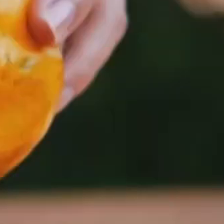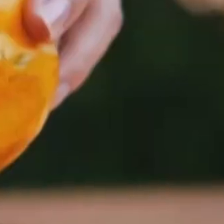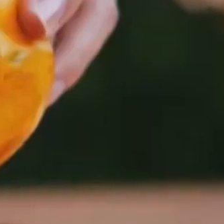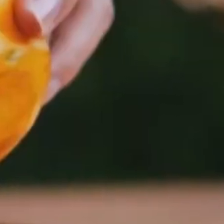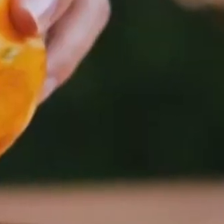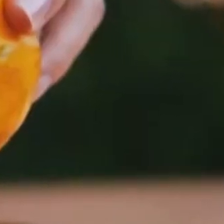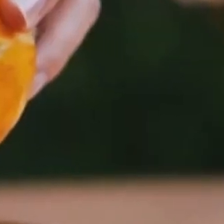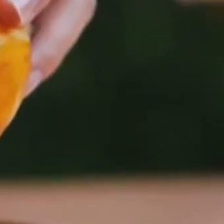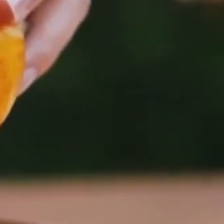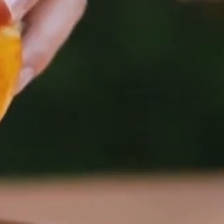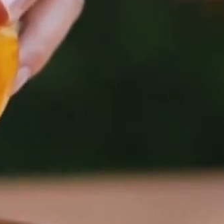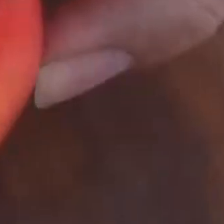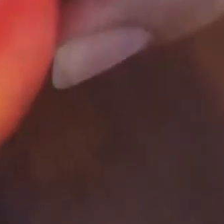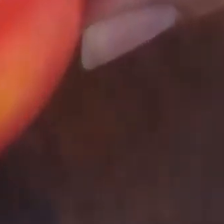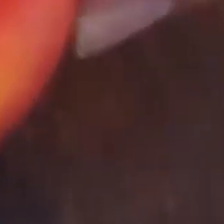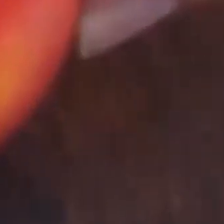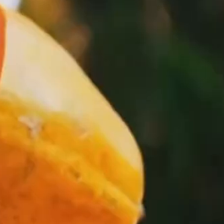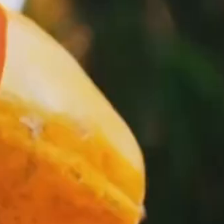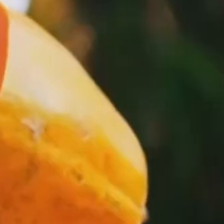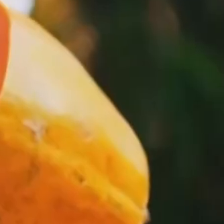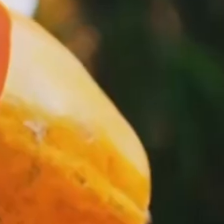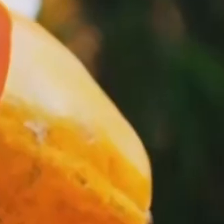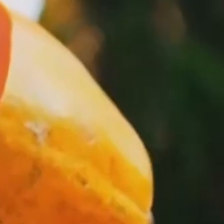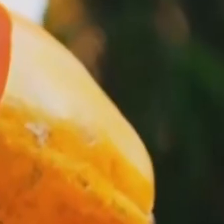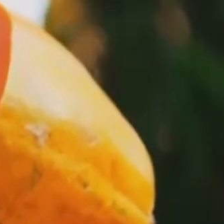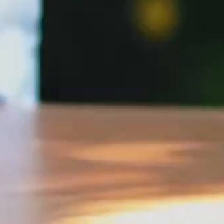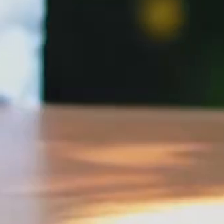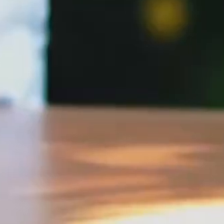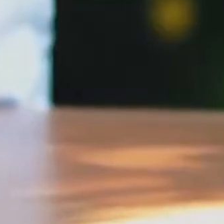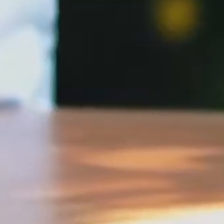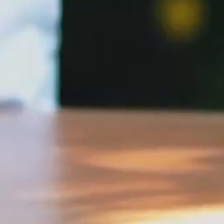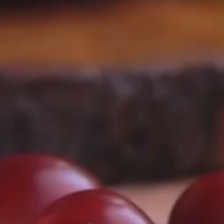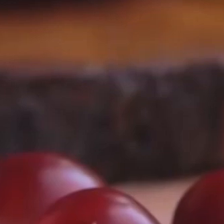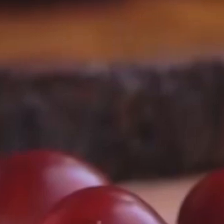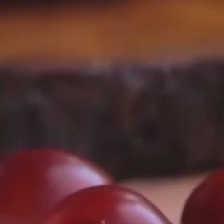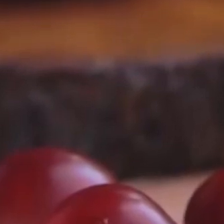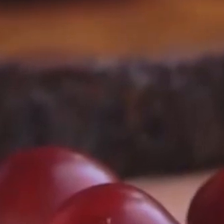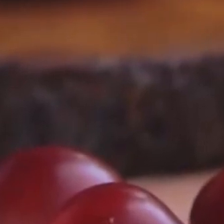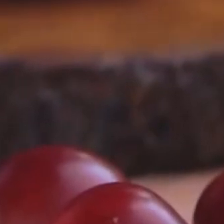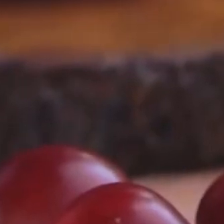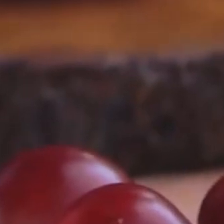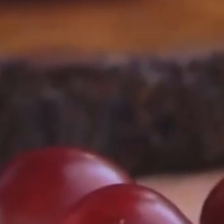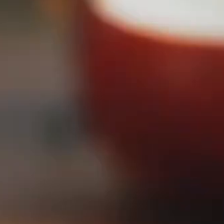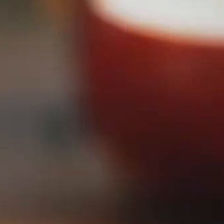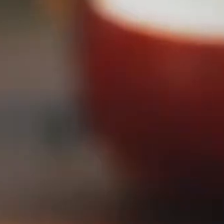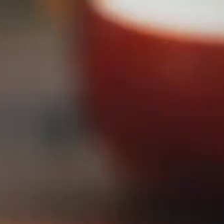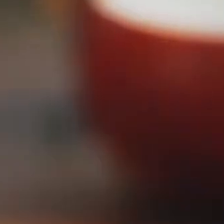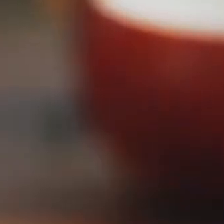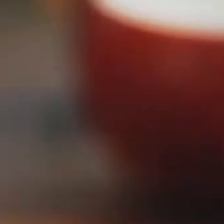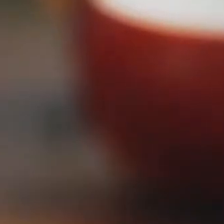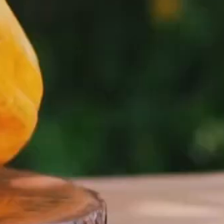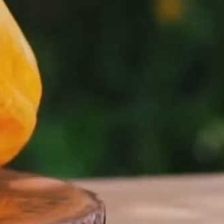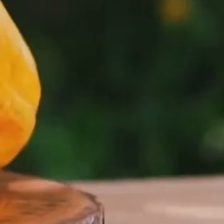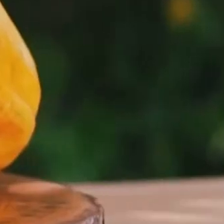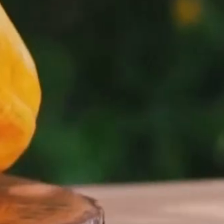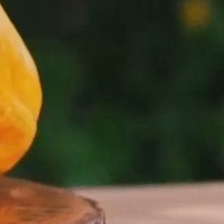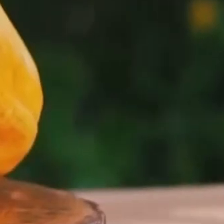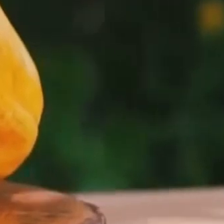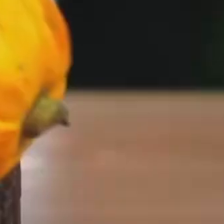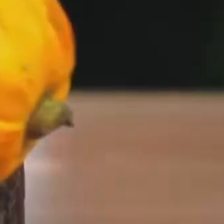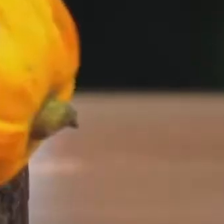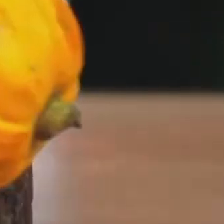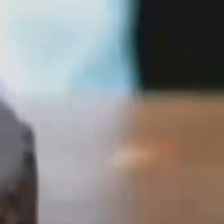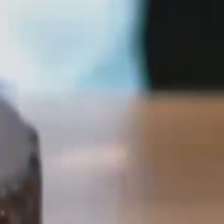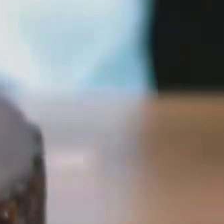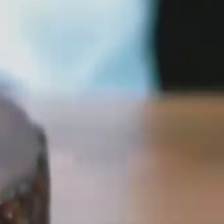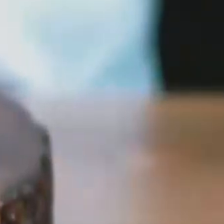Una mezcla natural de papaya, manzana, ciruela, avena y chía.